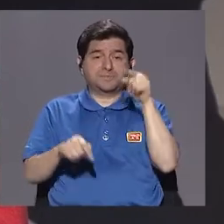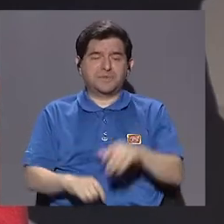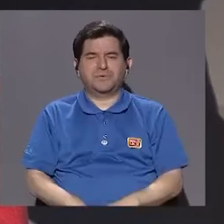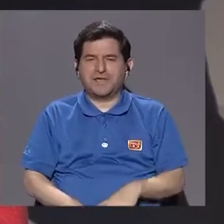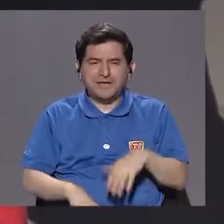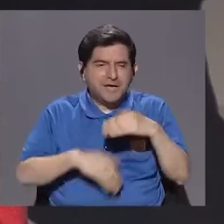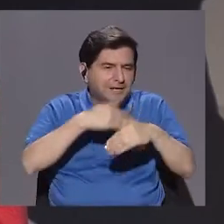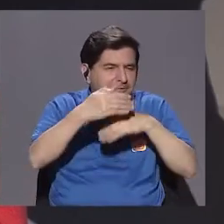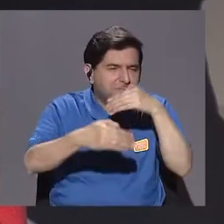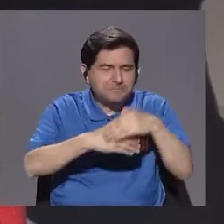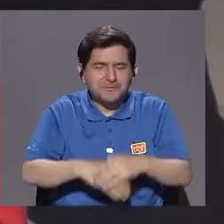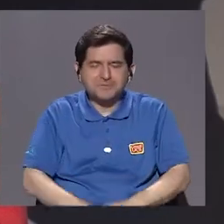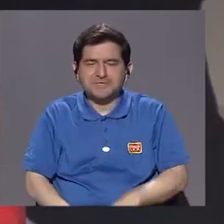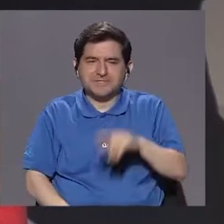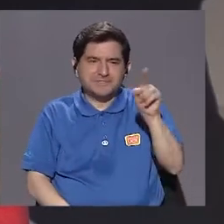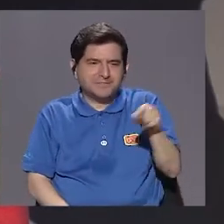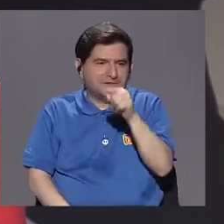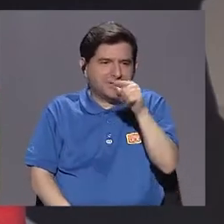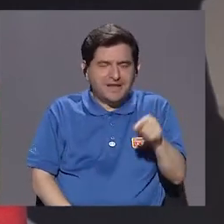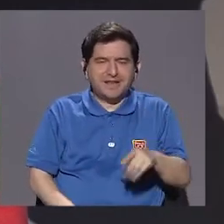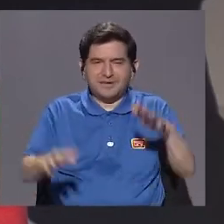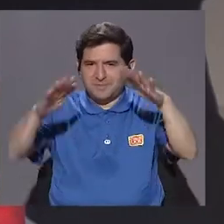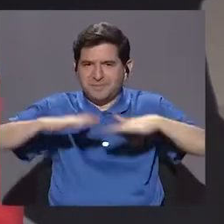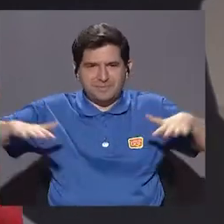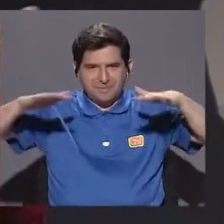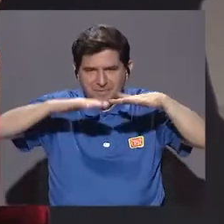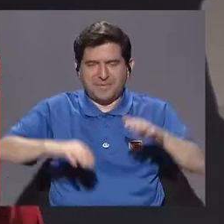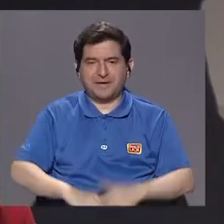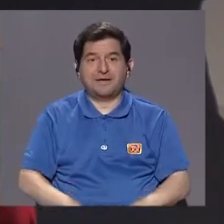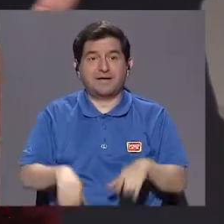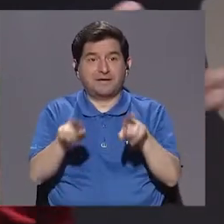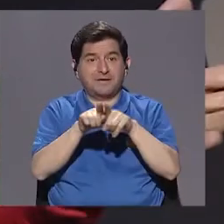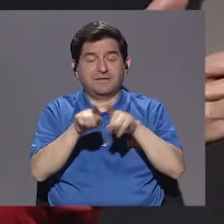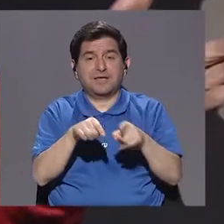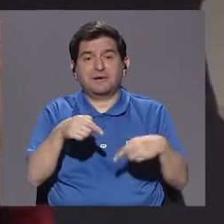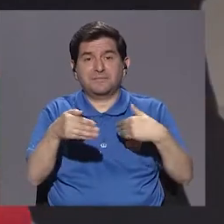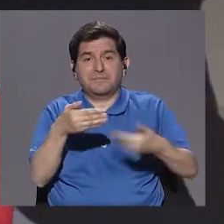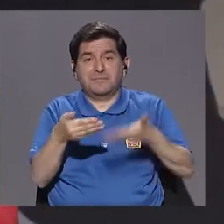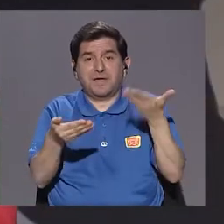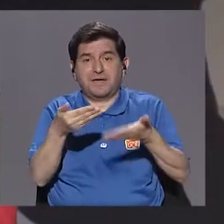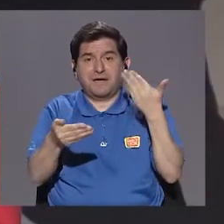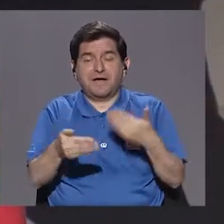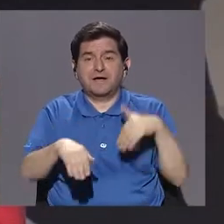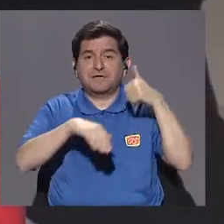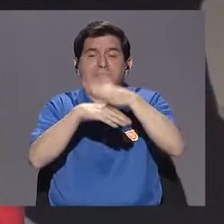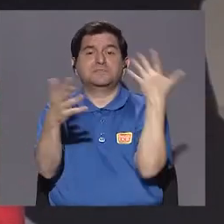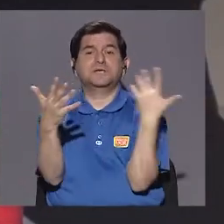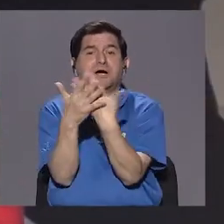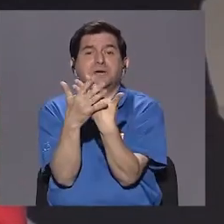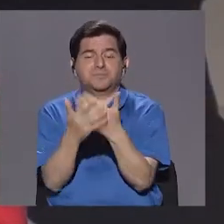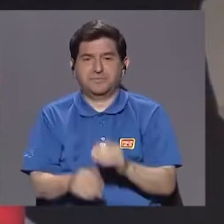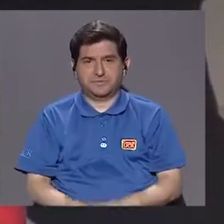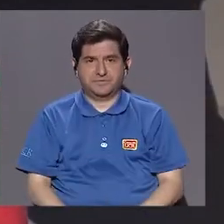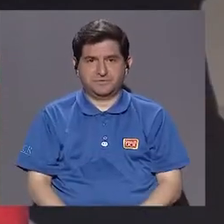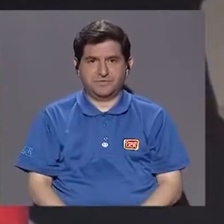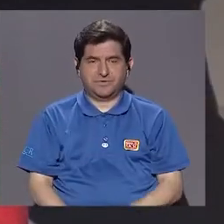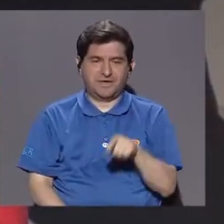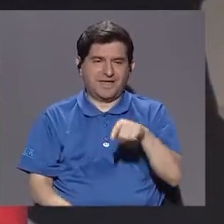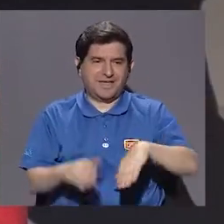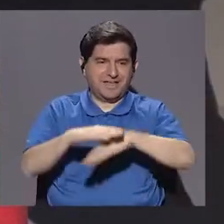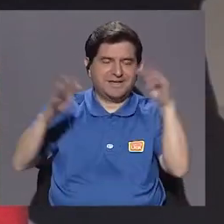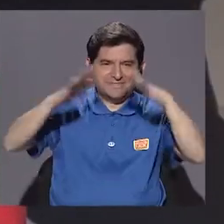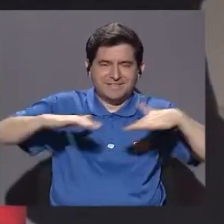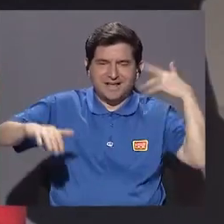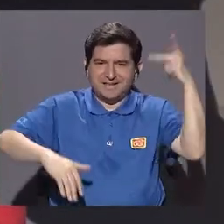maniobra la sacan del escenario prácticamente y además las llevan casi a prisión y la sacan del